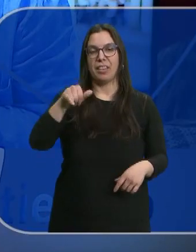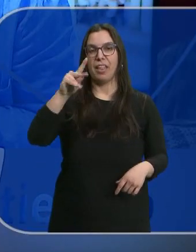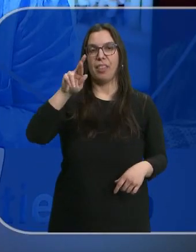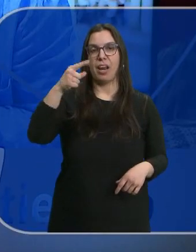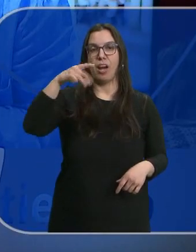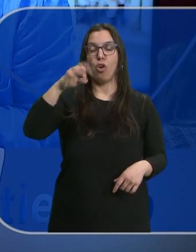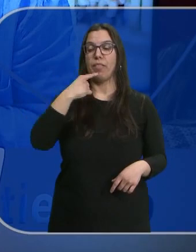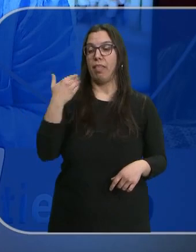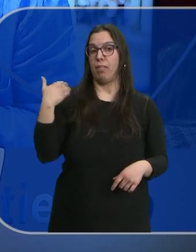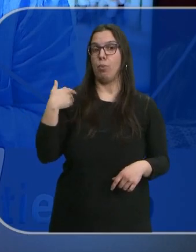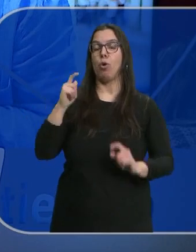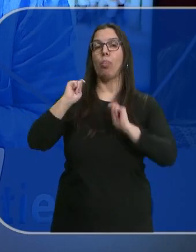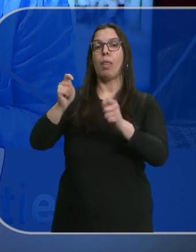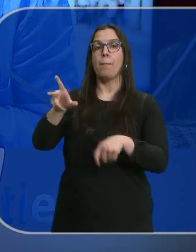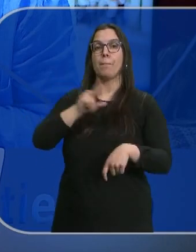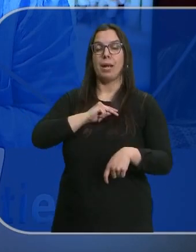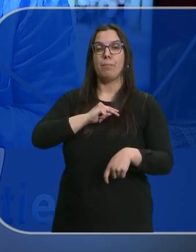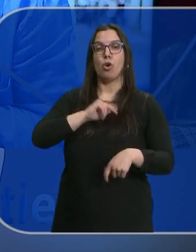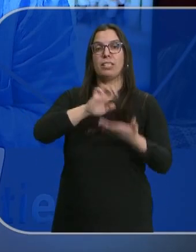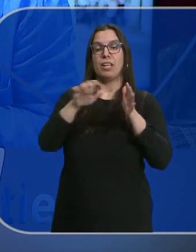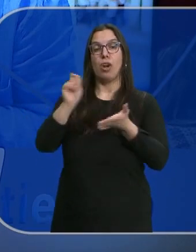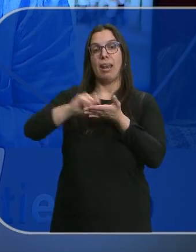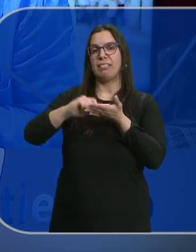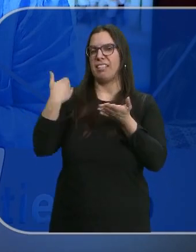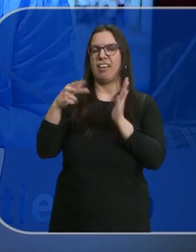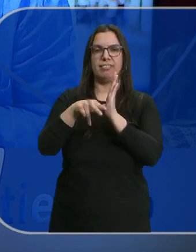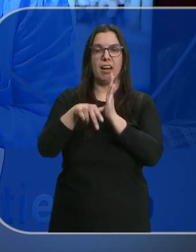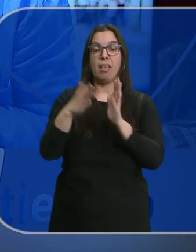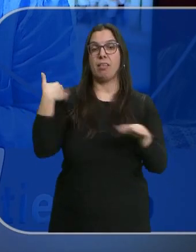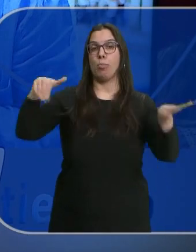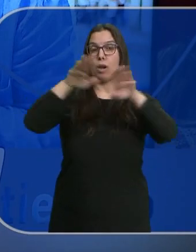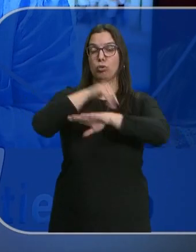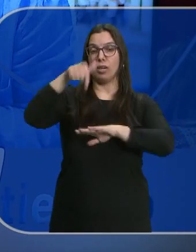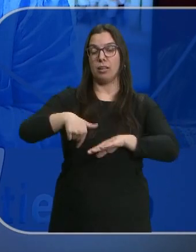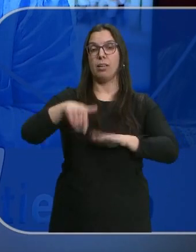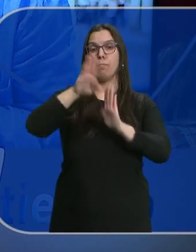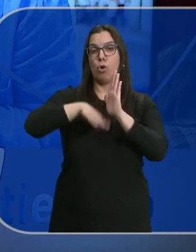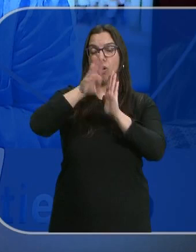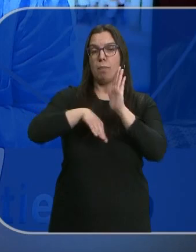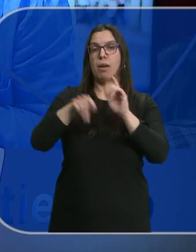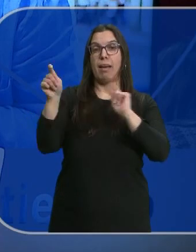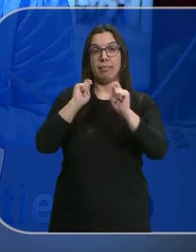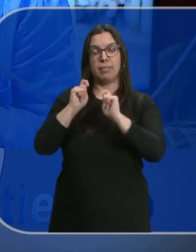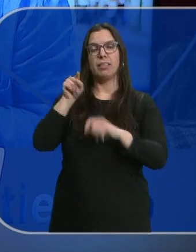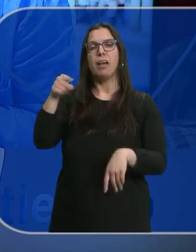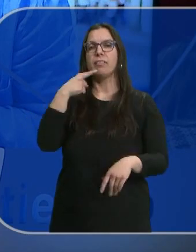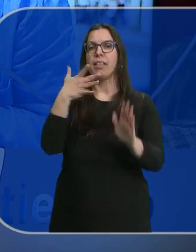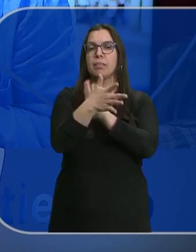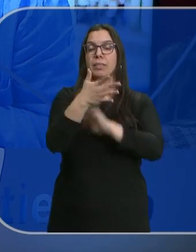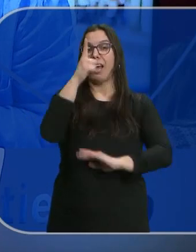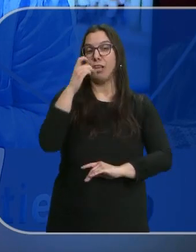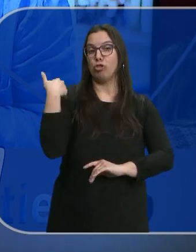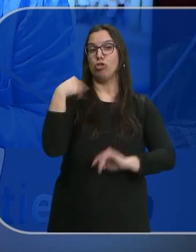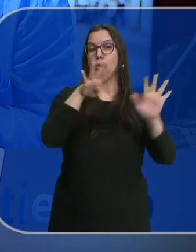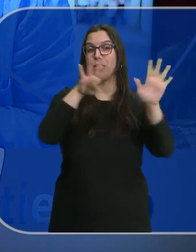su reciente premio Castilla y León de las Letras llega tarde. Anoche, en una entrevista en el programa de Castilla y León Televisión, Cuestión de Prioridades, explicó que en el